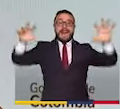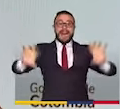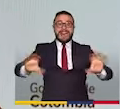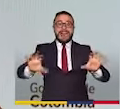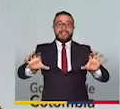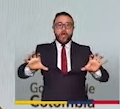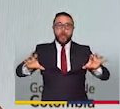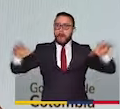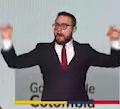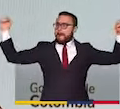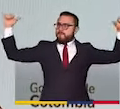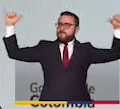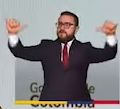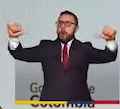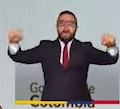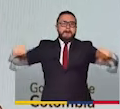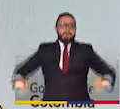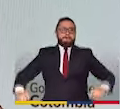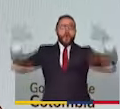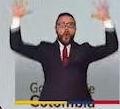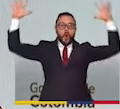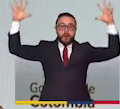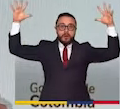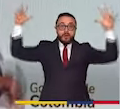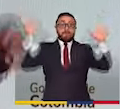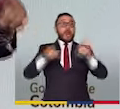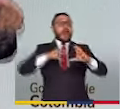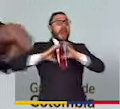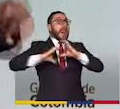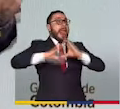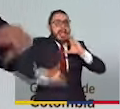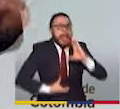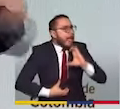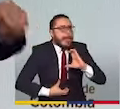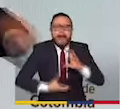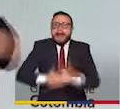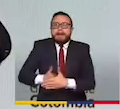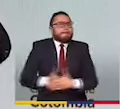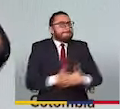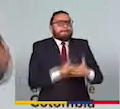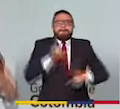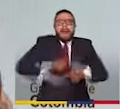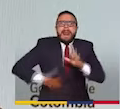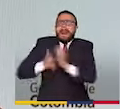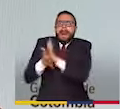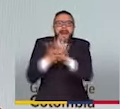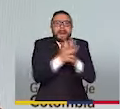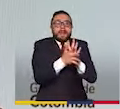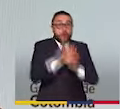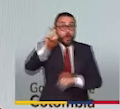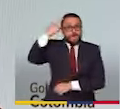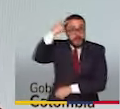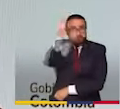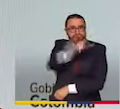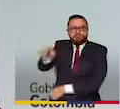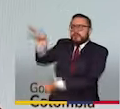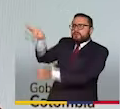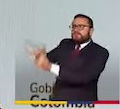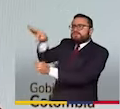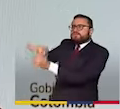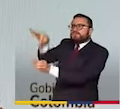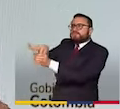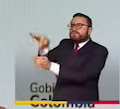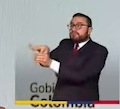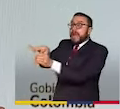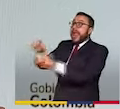el gobierno no se pudiera comunicar con su pueblo. El gobierno elegido popularmente fue el primer